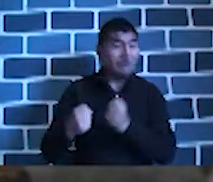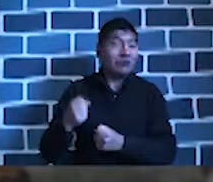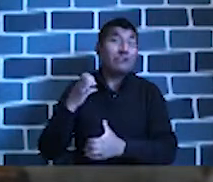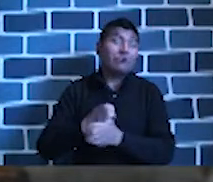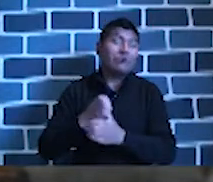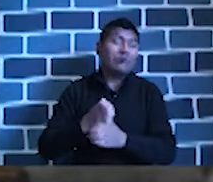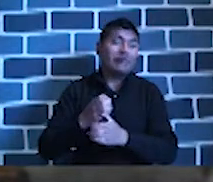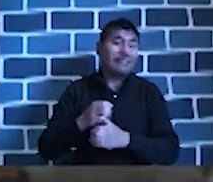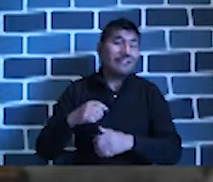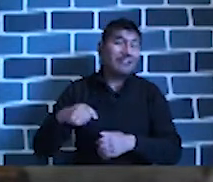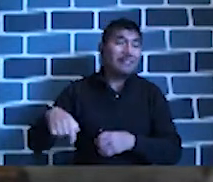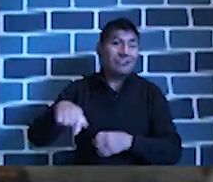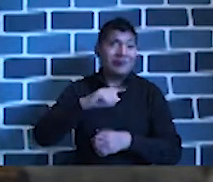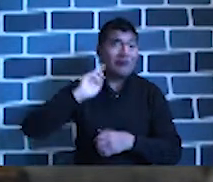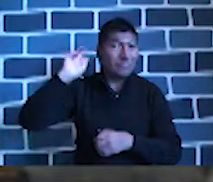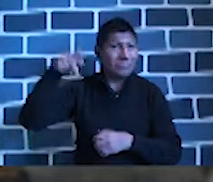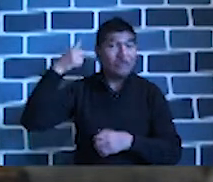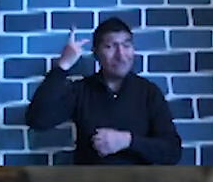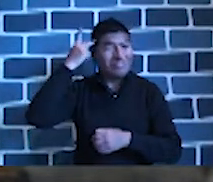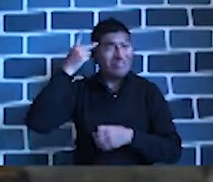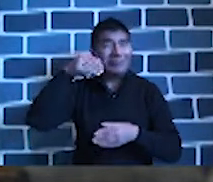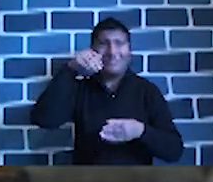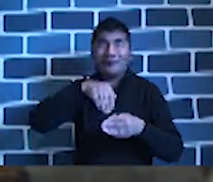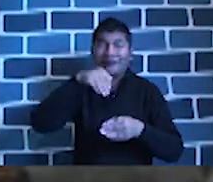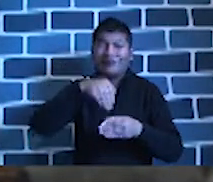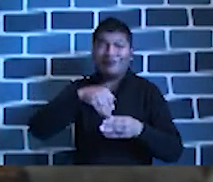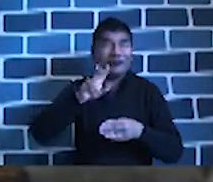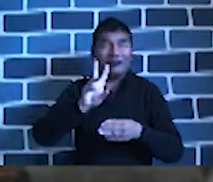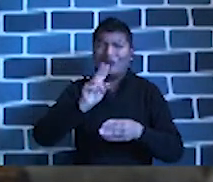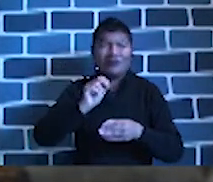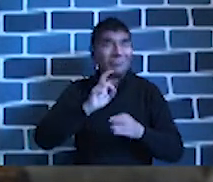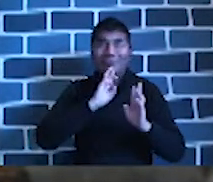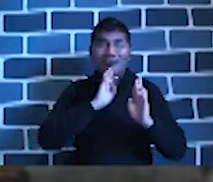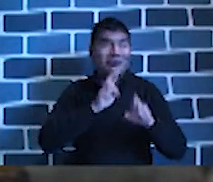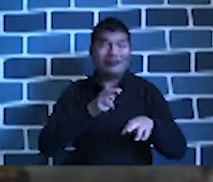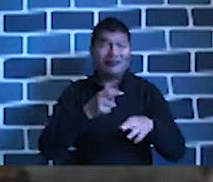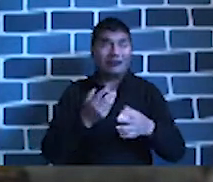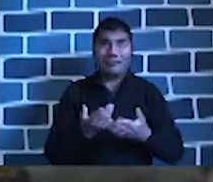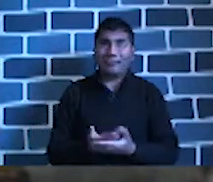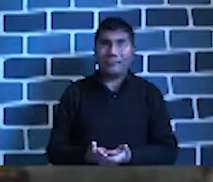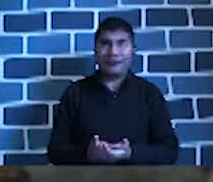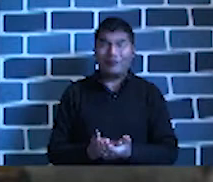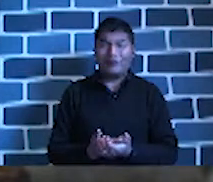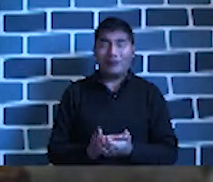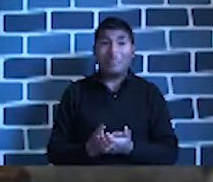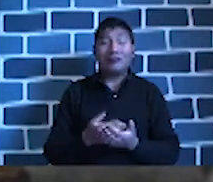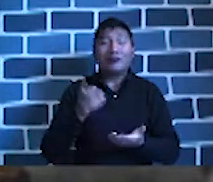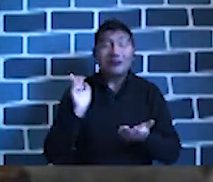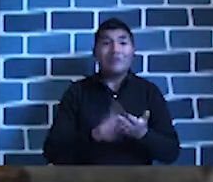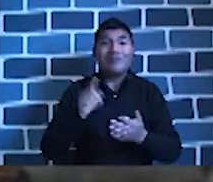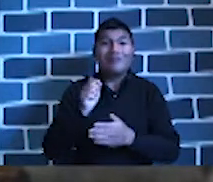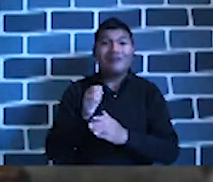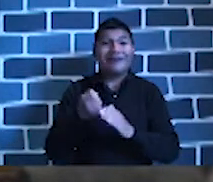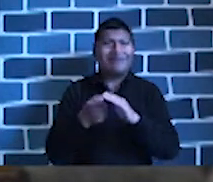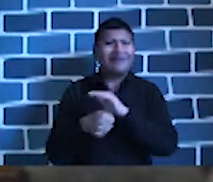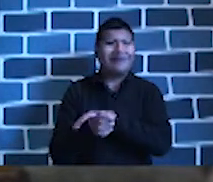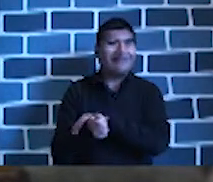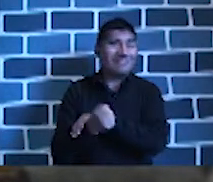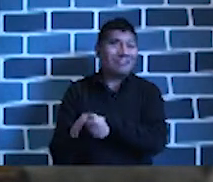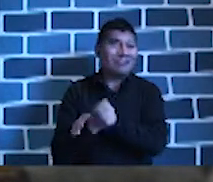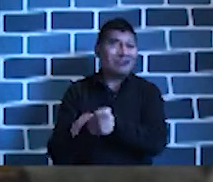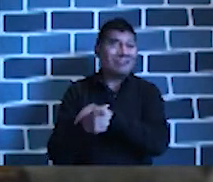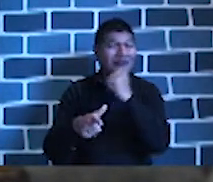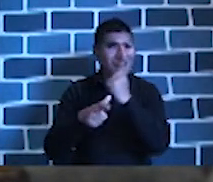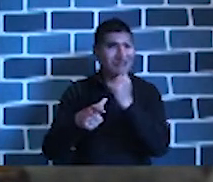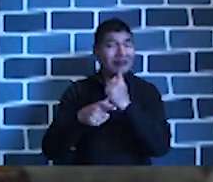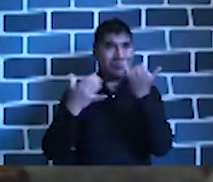de una contienda político-electoral, no son respuestas. son a veces manipulaciones de los líderes de